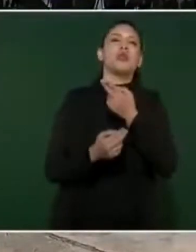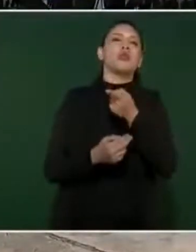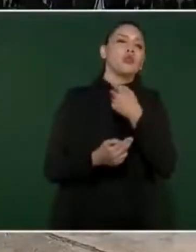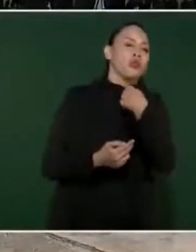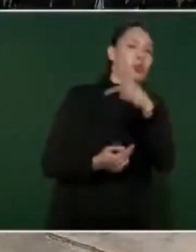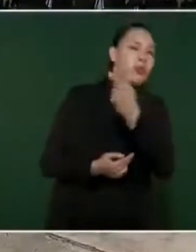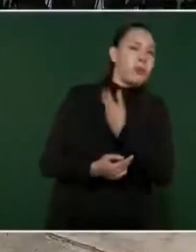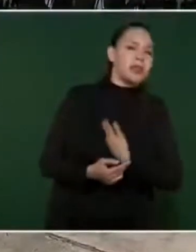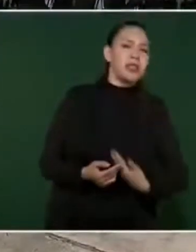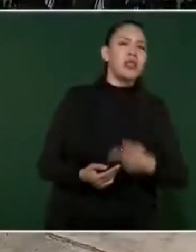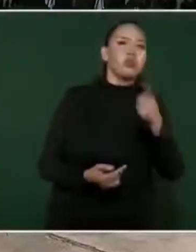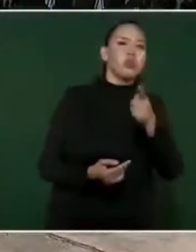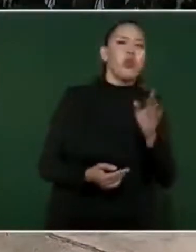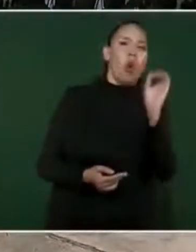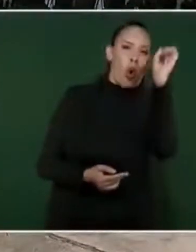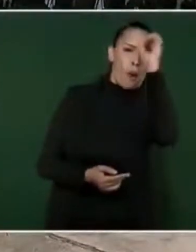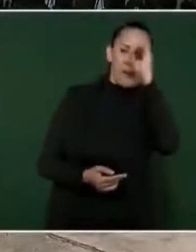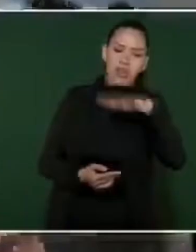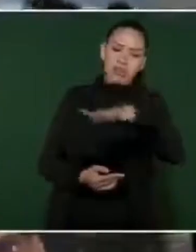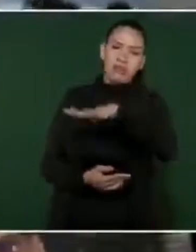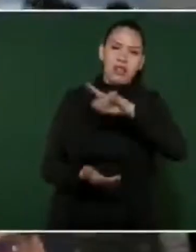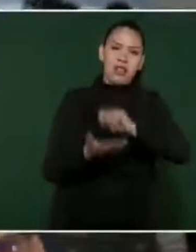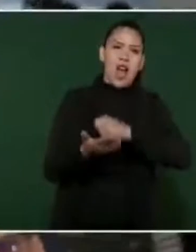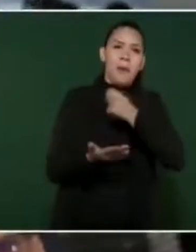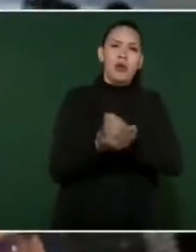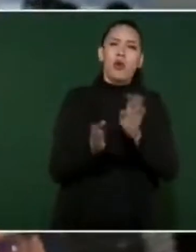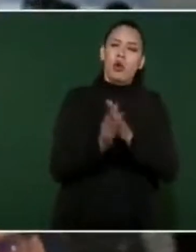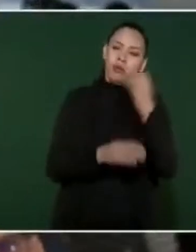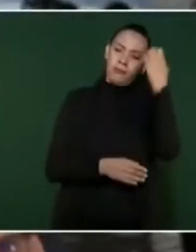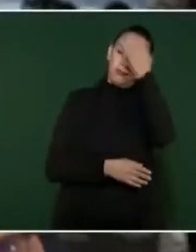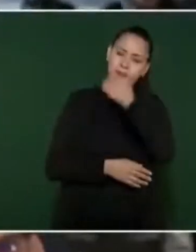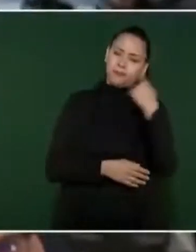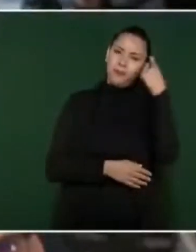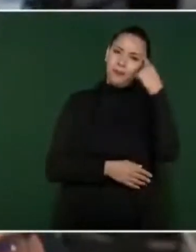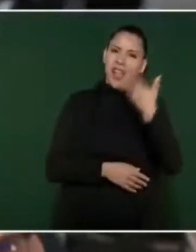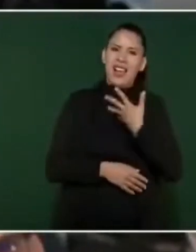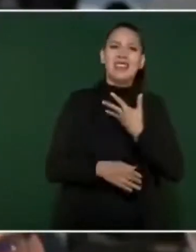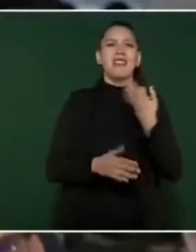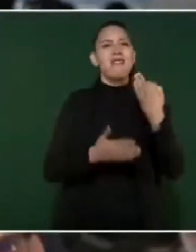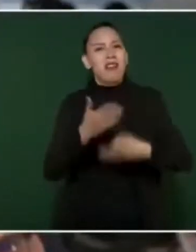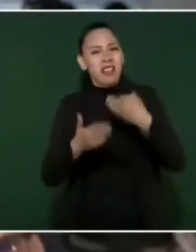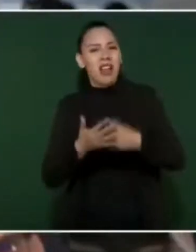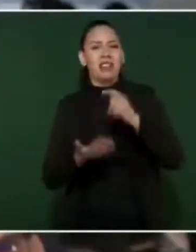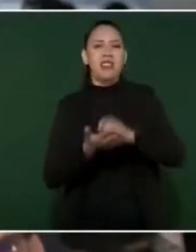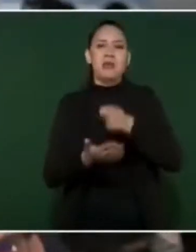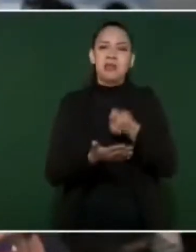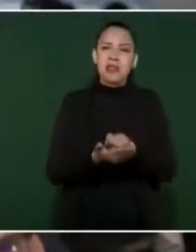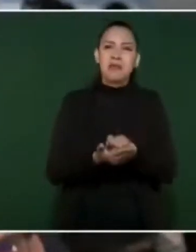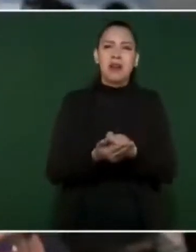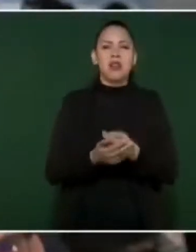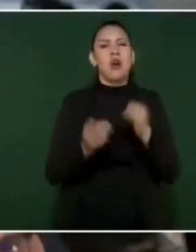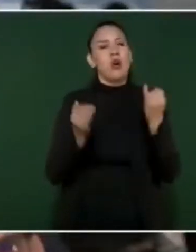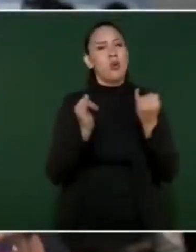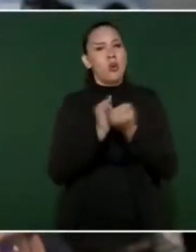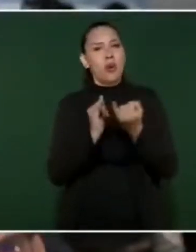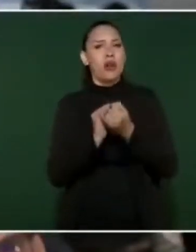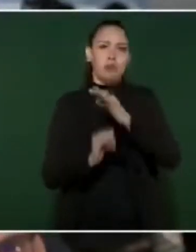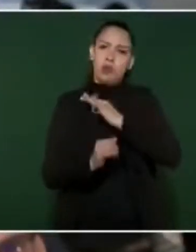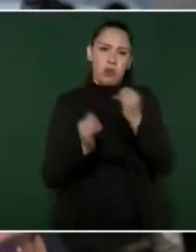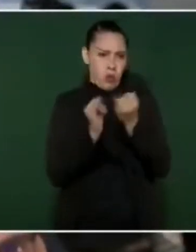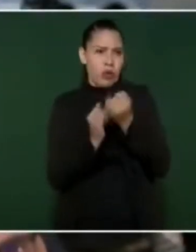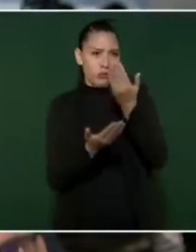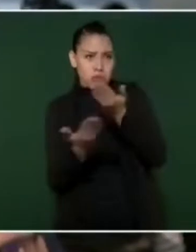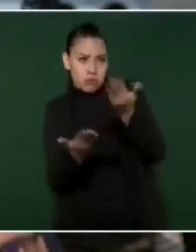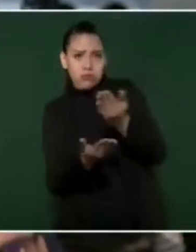aquí en Tamaulipas? ¿Cómo evalúa los retos que tiene el estado? Y si nos pudiera también contestar el gobernador, ¿cuáles serán